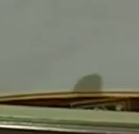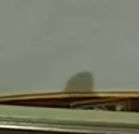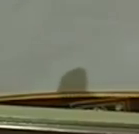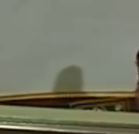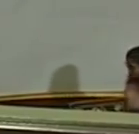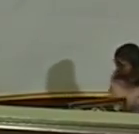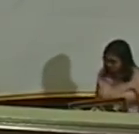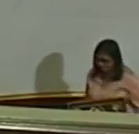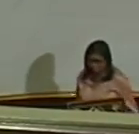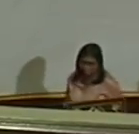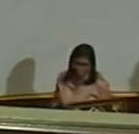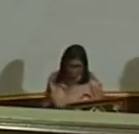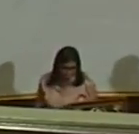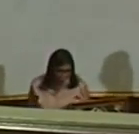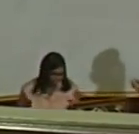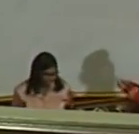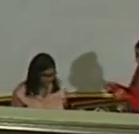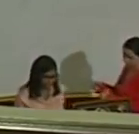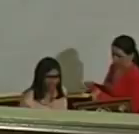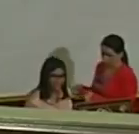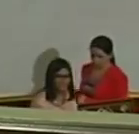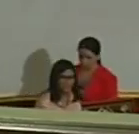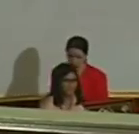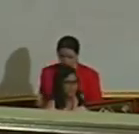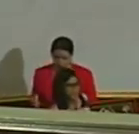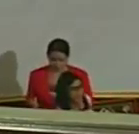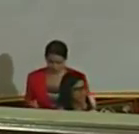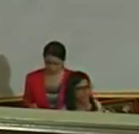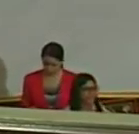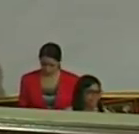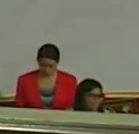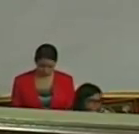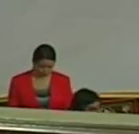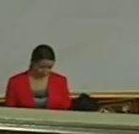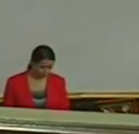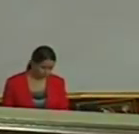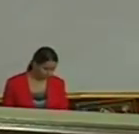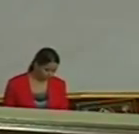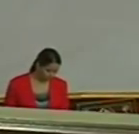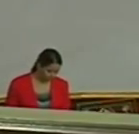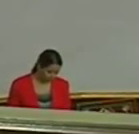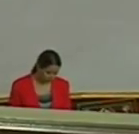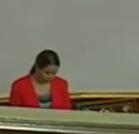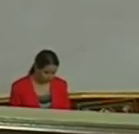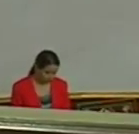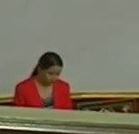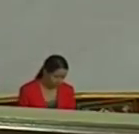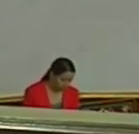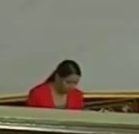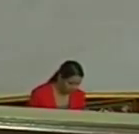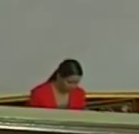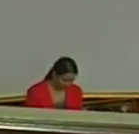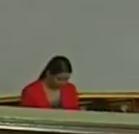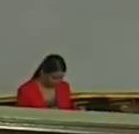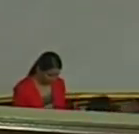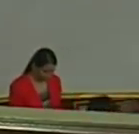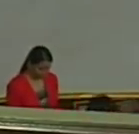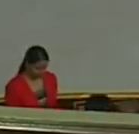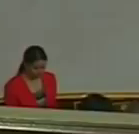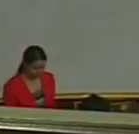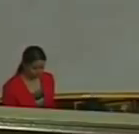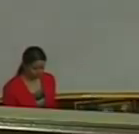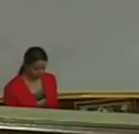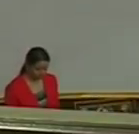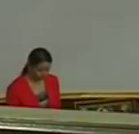revolución bolivariana. A esta hora hace presencia la presidenta de la Asamblea Nacional Constituyente, por supuesto ante el seno del poder